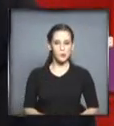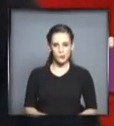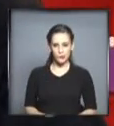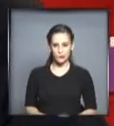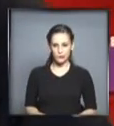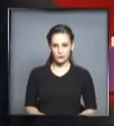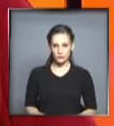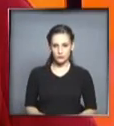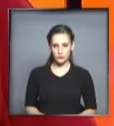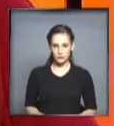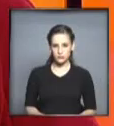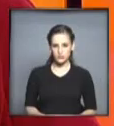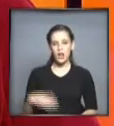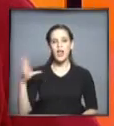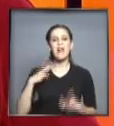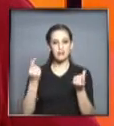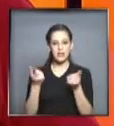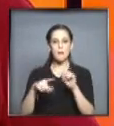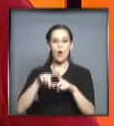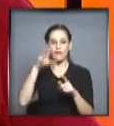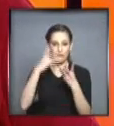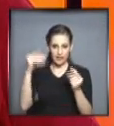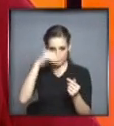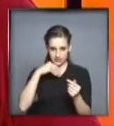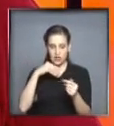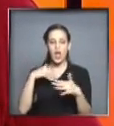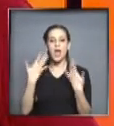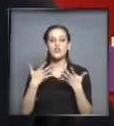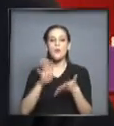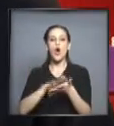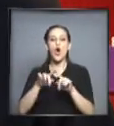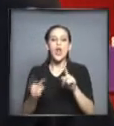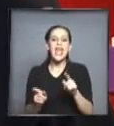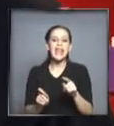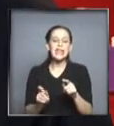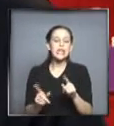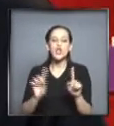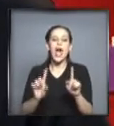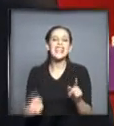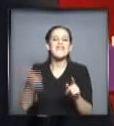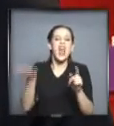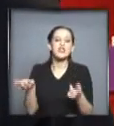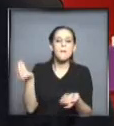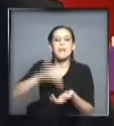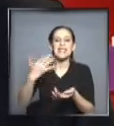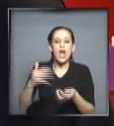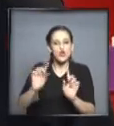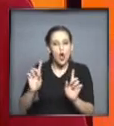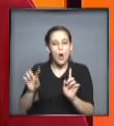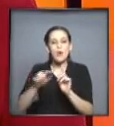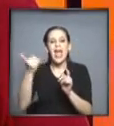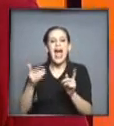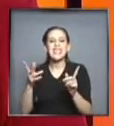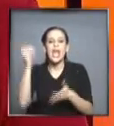alguna porción de esa plata para llegar. Ahora, durante el liberalismo no hay inflación porque no hay demanda, porque la gente tiene destrozada su